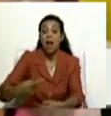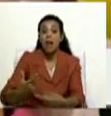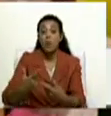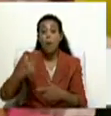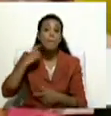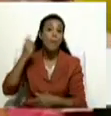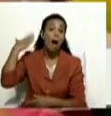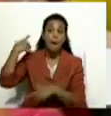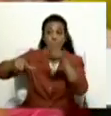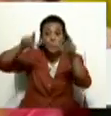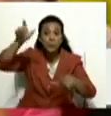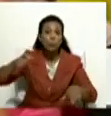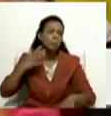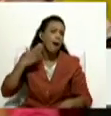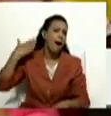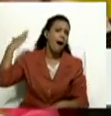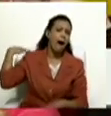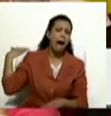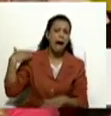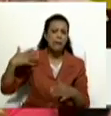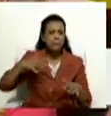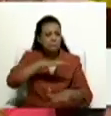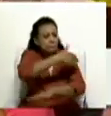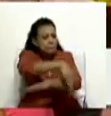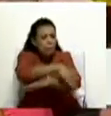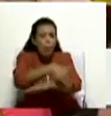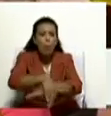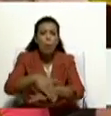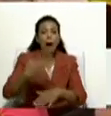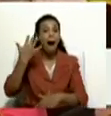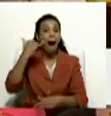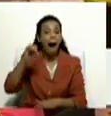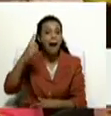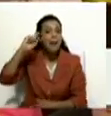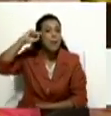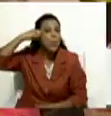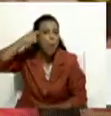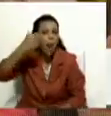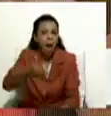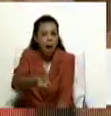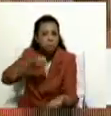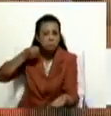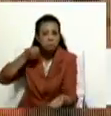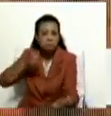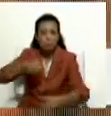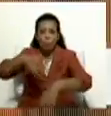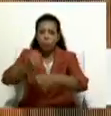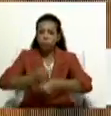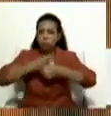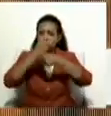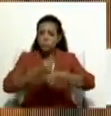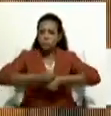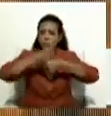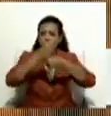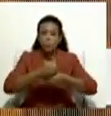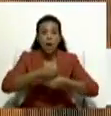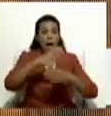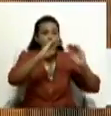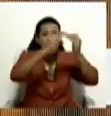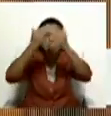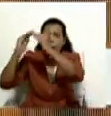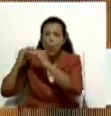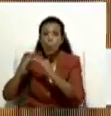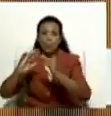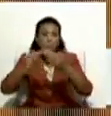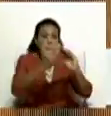libertaria por aquí por estas calles viven aún los lanceros de paes y viven en los en